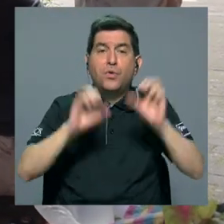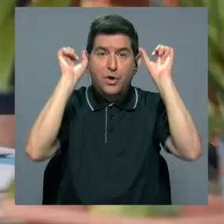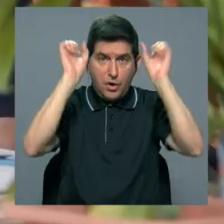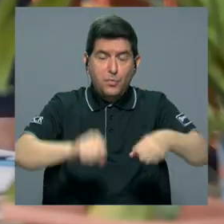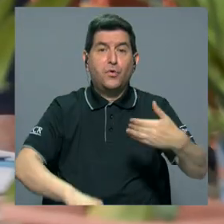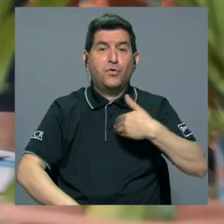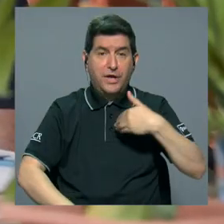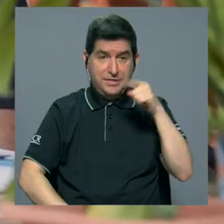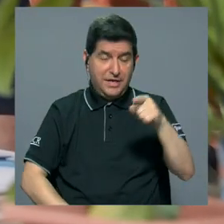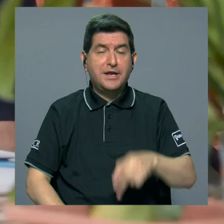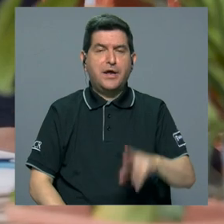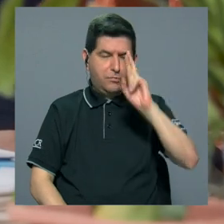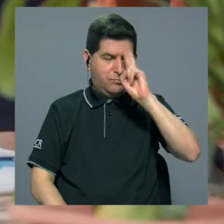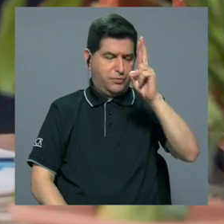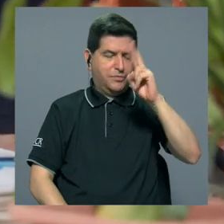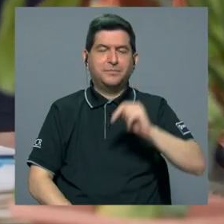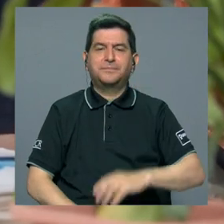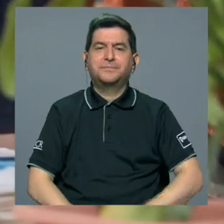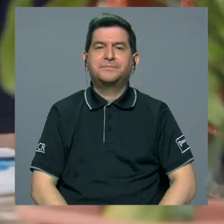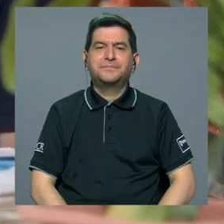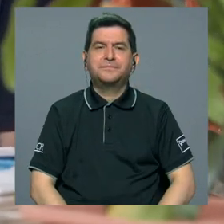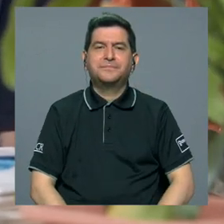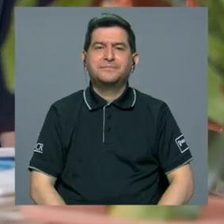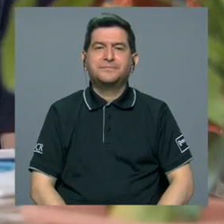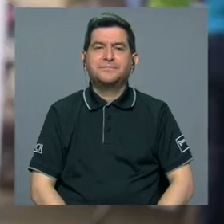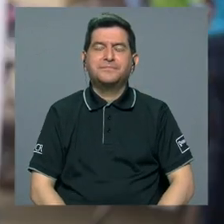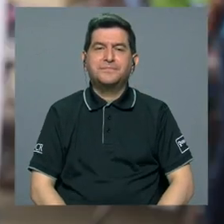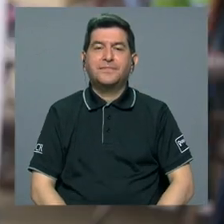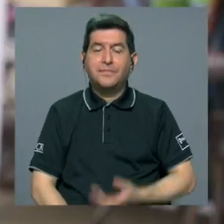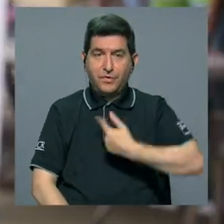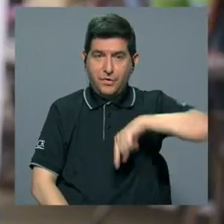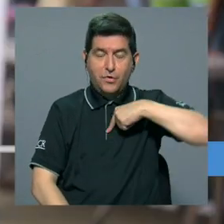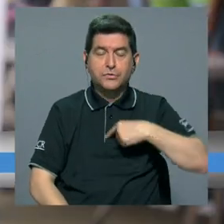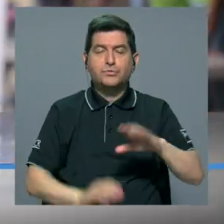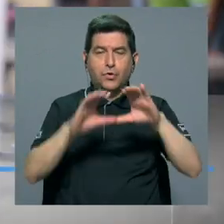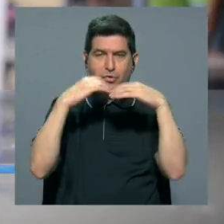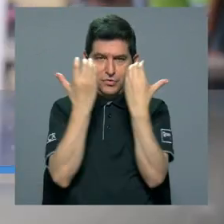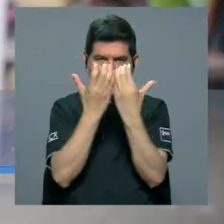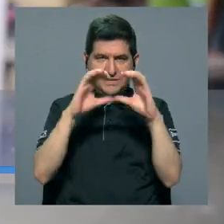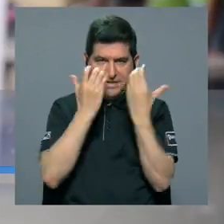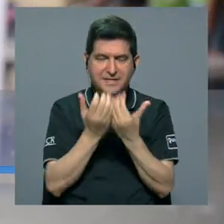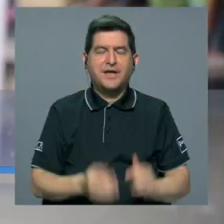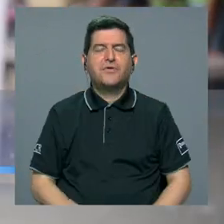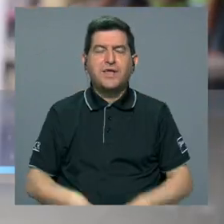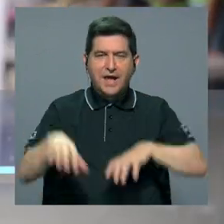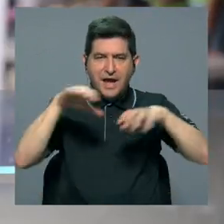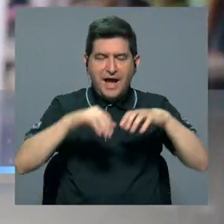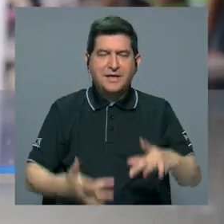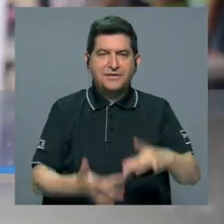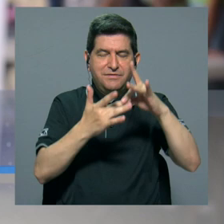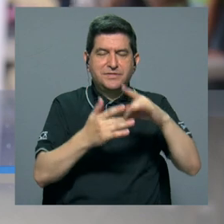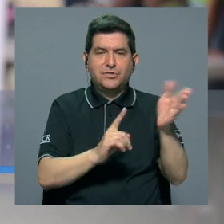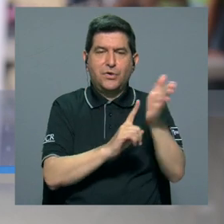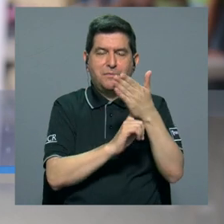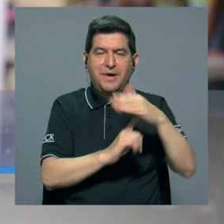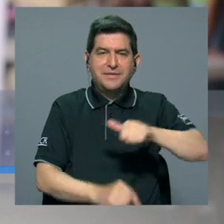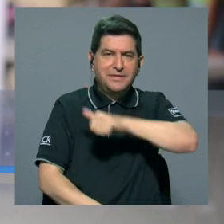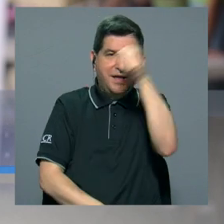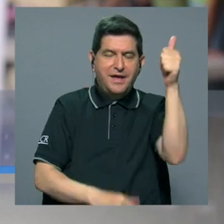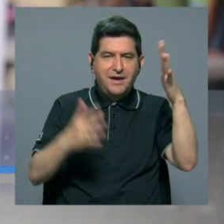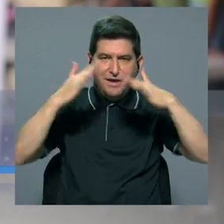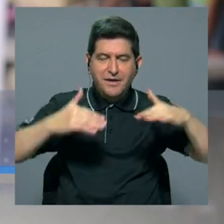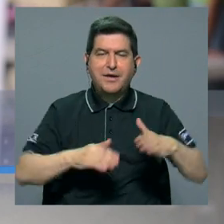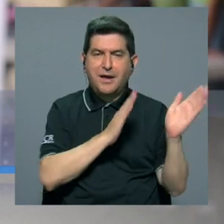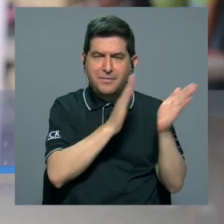realizadas para poder obtener este reconocimiento. Nos inscribimos en la categoría de eventos especiales de Bandera Azul Ecológica y